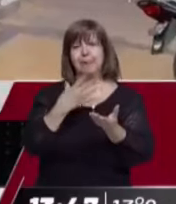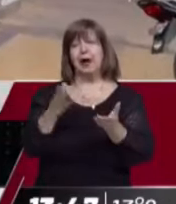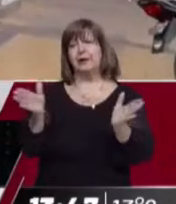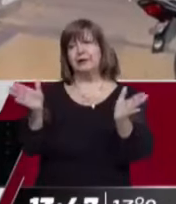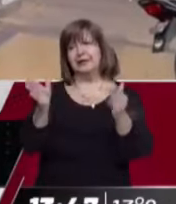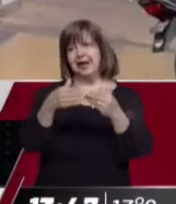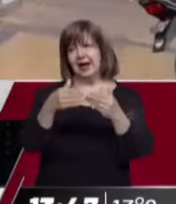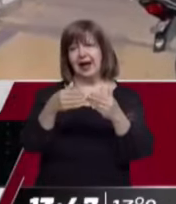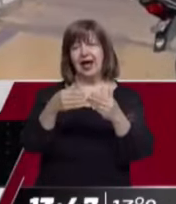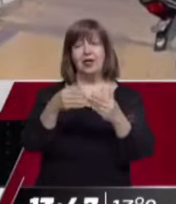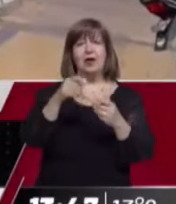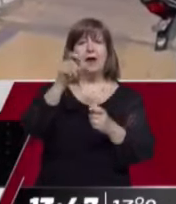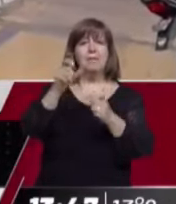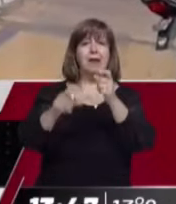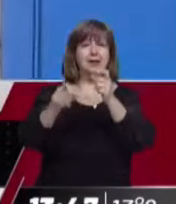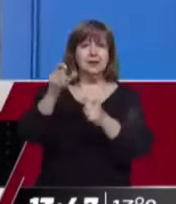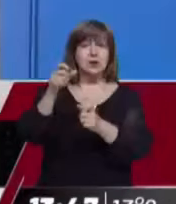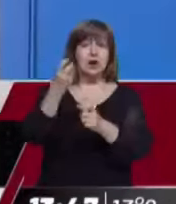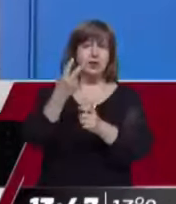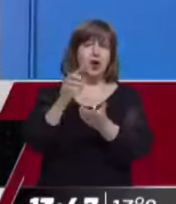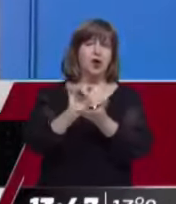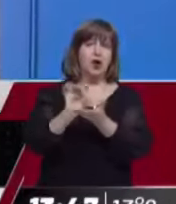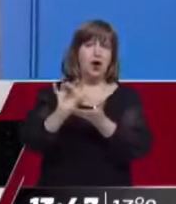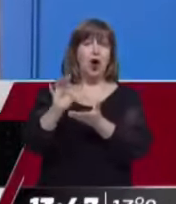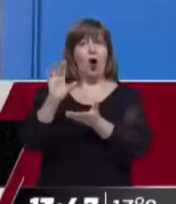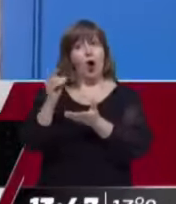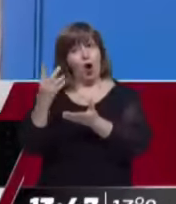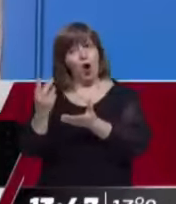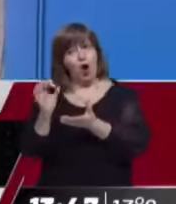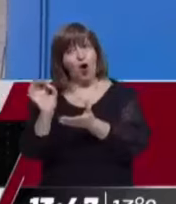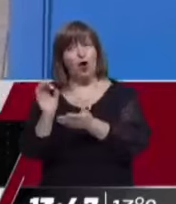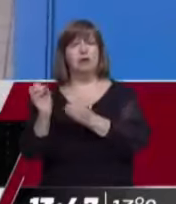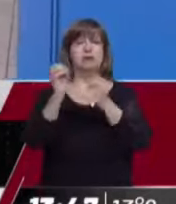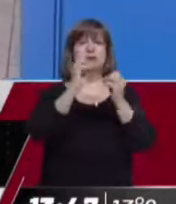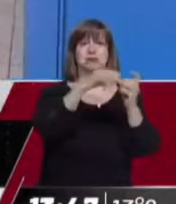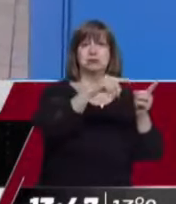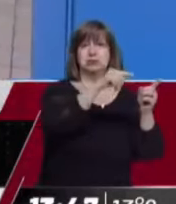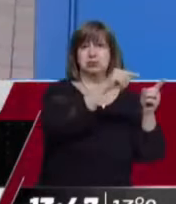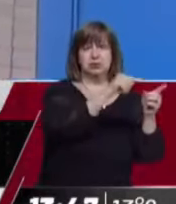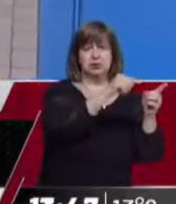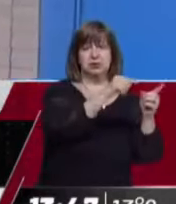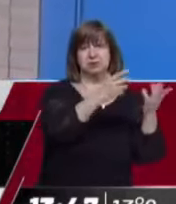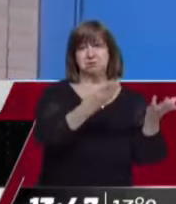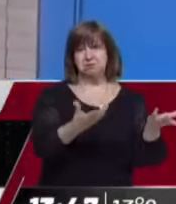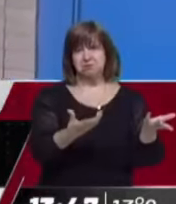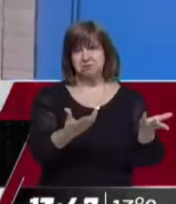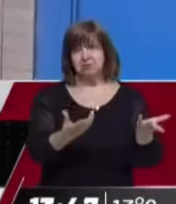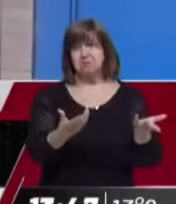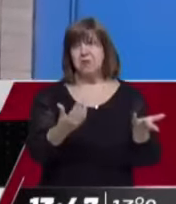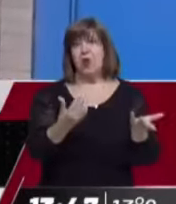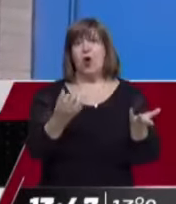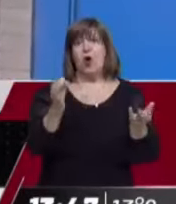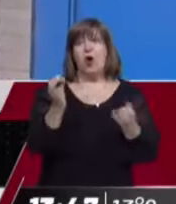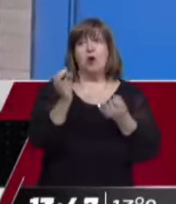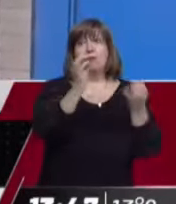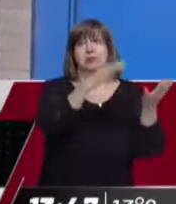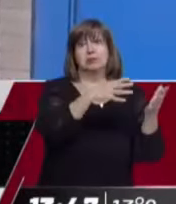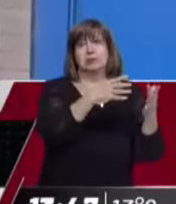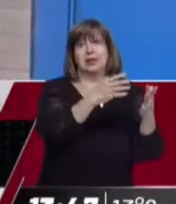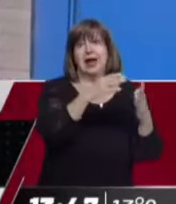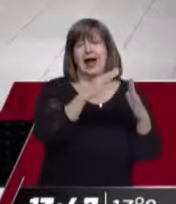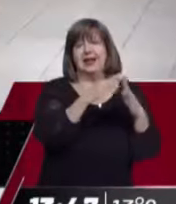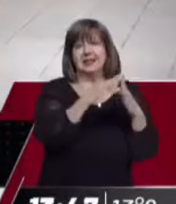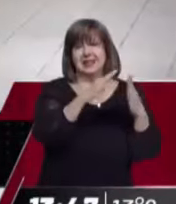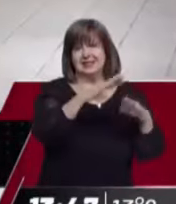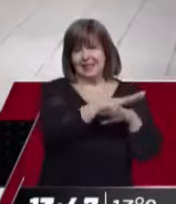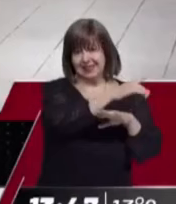se preguntarán, ¿va a afectar esto en la entrega de correos? Si yo vivo en Punta de Vacas, en Rodeo del Medio, ¿va a afectar esto? ¿El correo no va a llegar a donde estoy? En principio va a llegar, pero